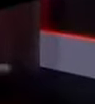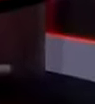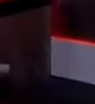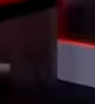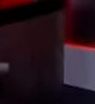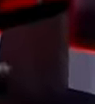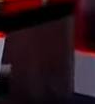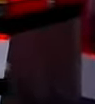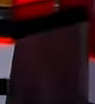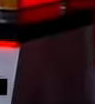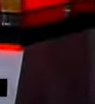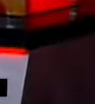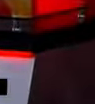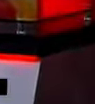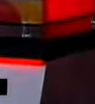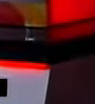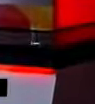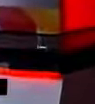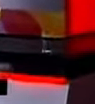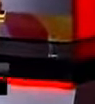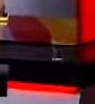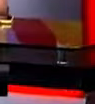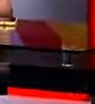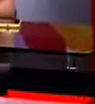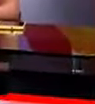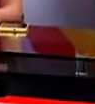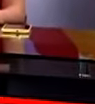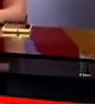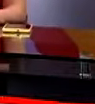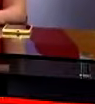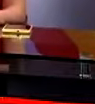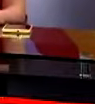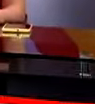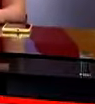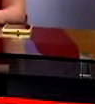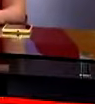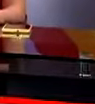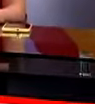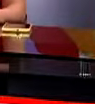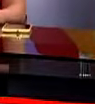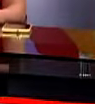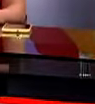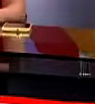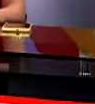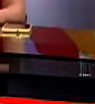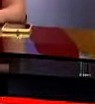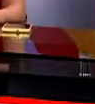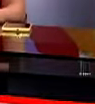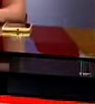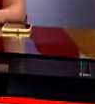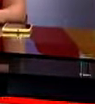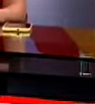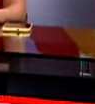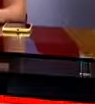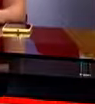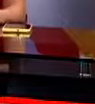Mi nombre es Pepe Hernández y es un gusto darle la bienvenida y saludar con muchísimo gusto en esta tarde, en este inicio de semana también, a